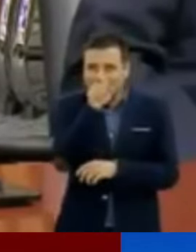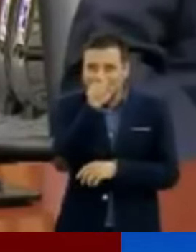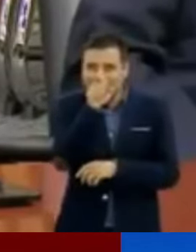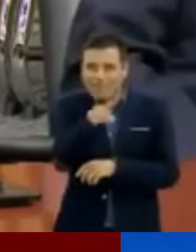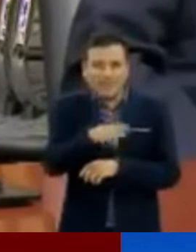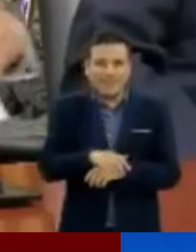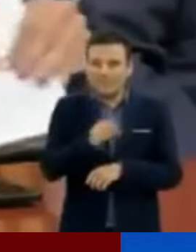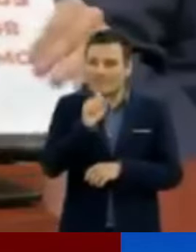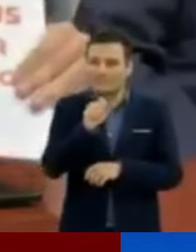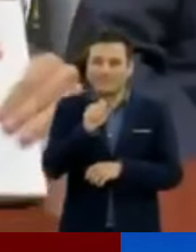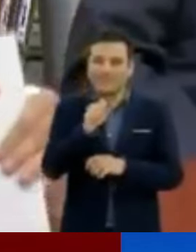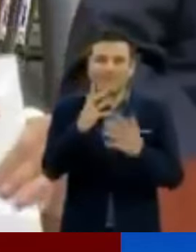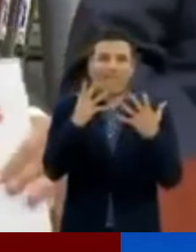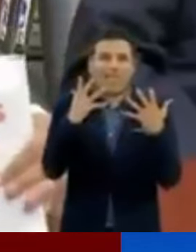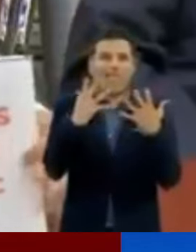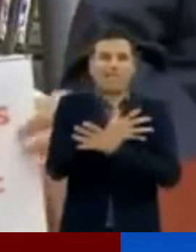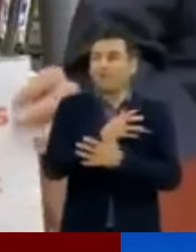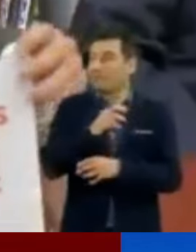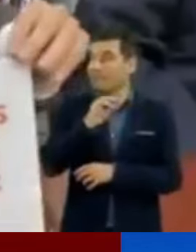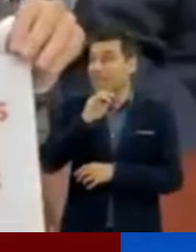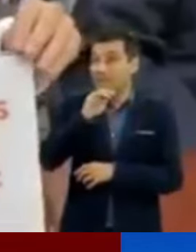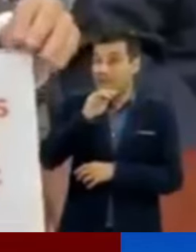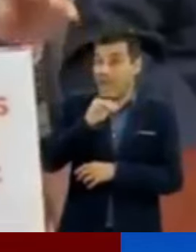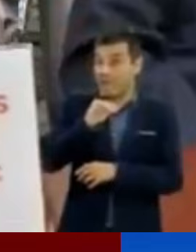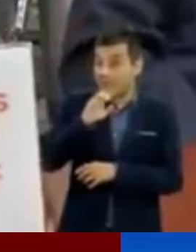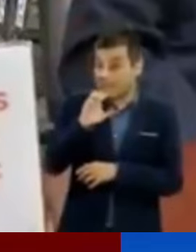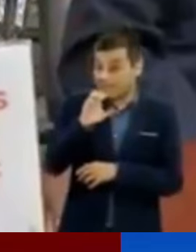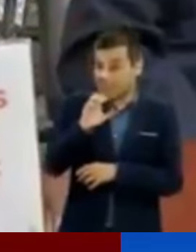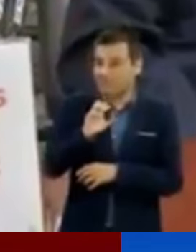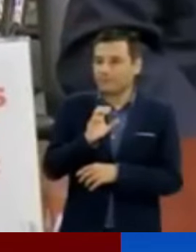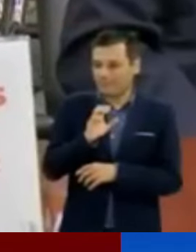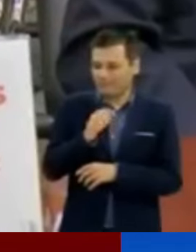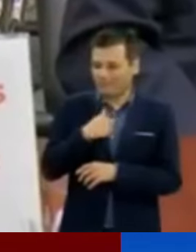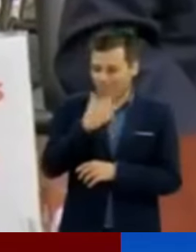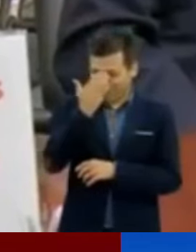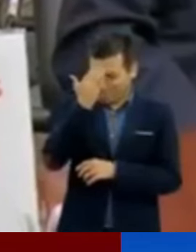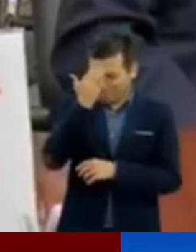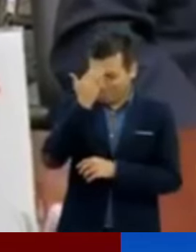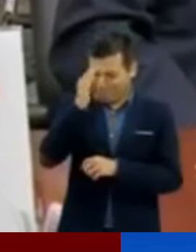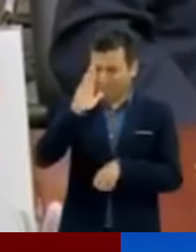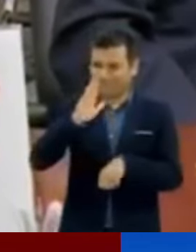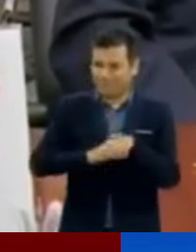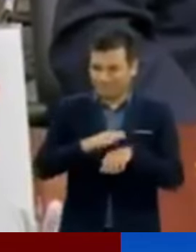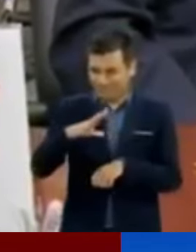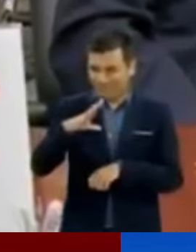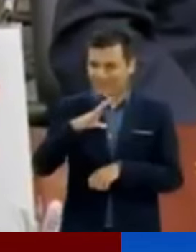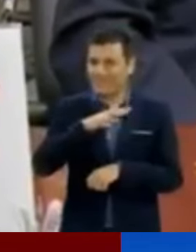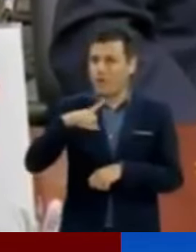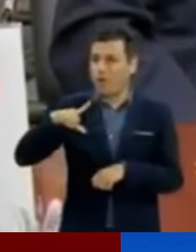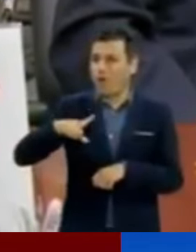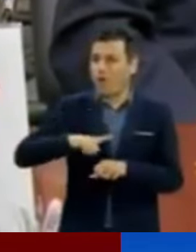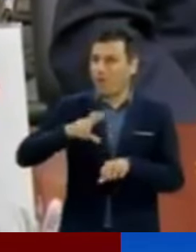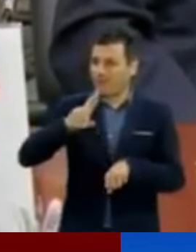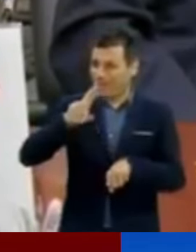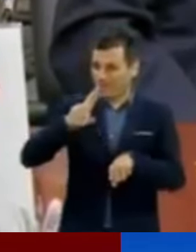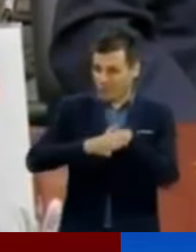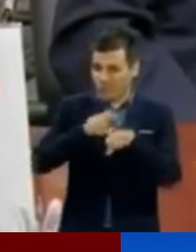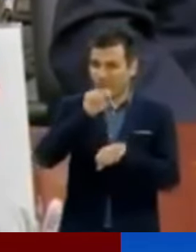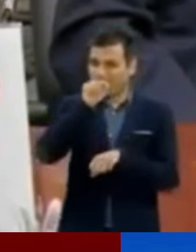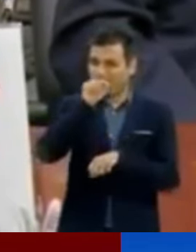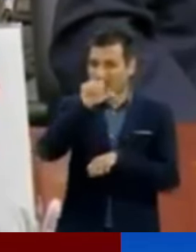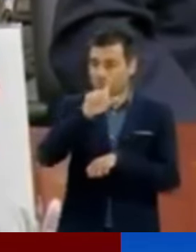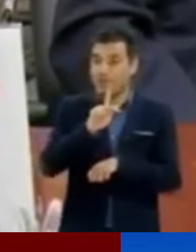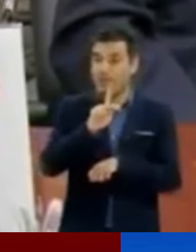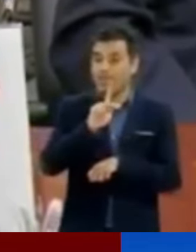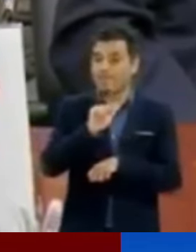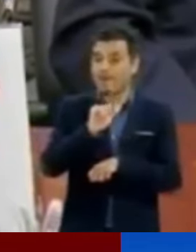de fraudes, Movimiento Ciudadano, no lo vamos a olvidar nunca, tiene un gobernador espurio en Jalisco.